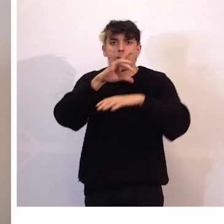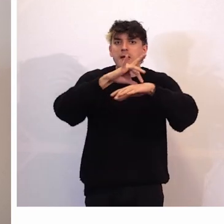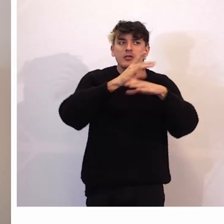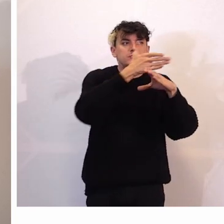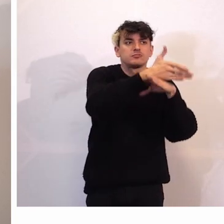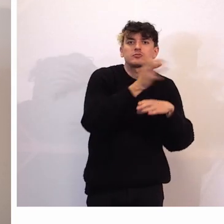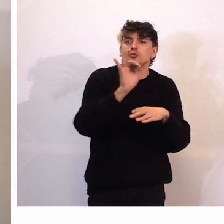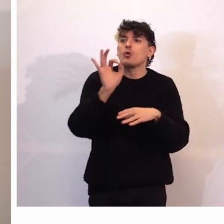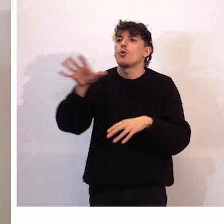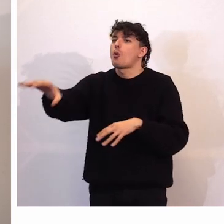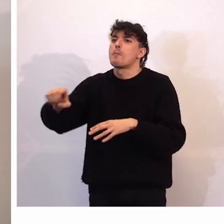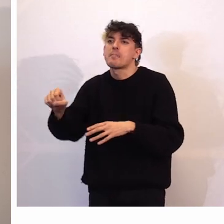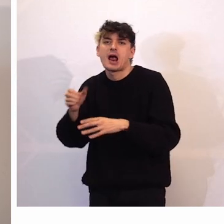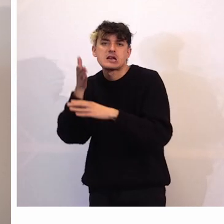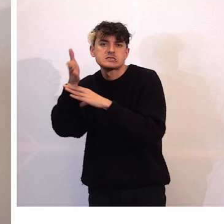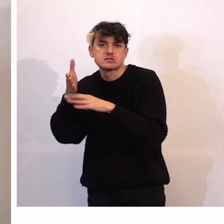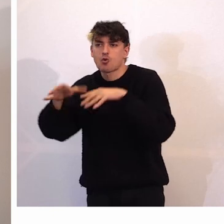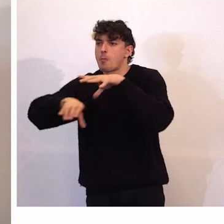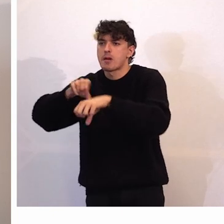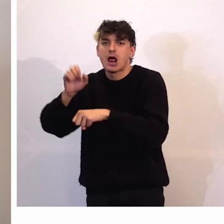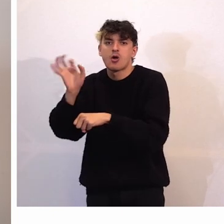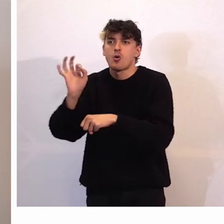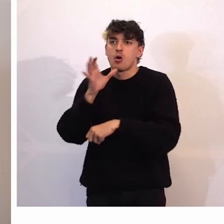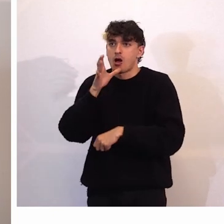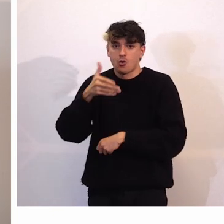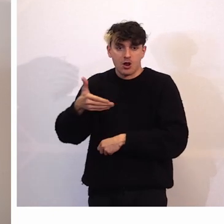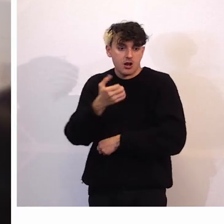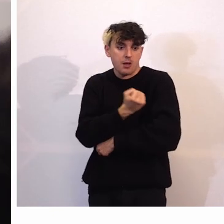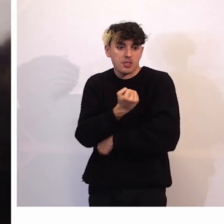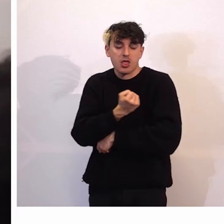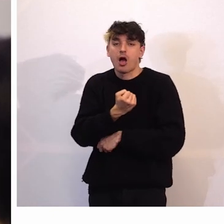apetezca, o ir ahora que viene la Navidad a ver los puestos